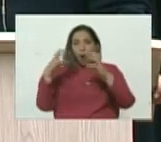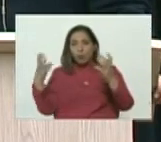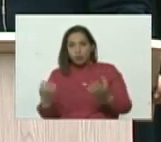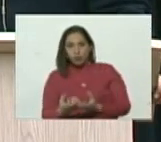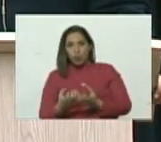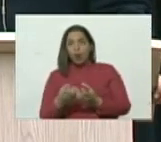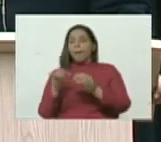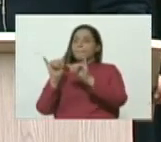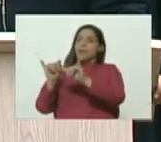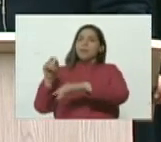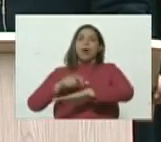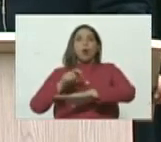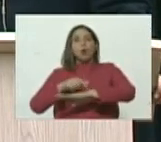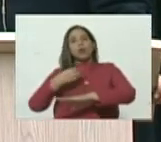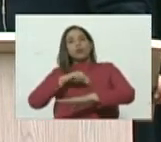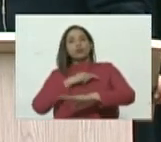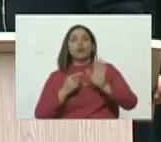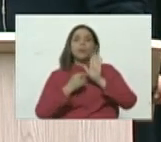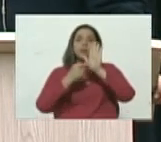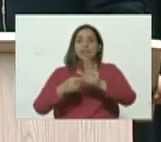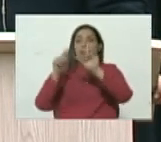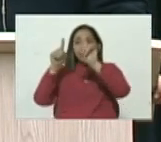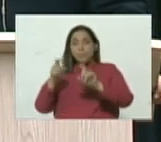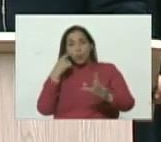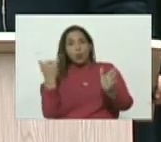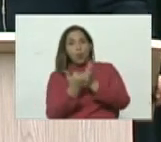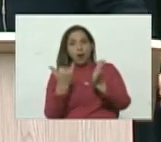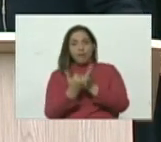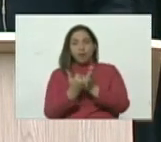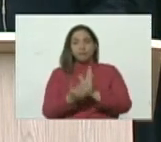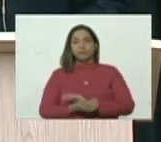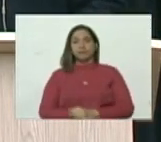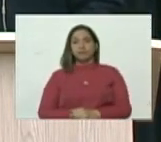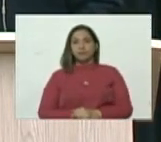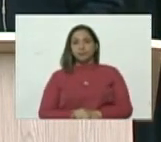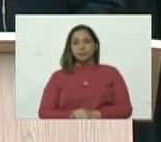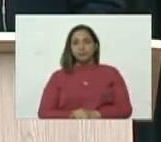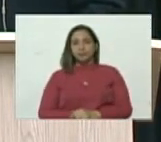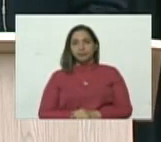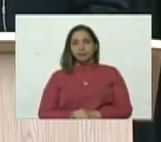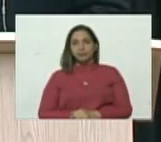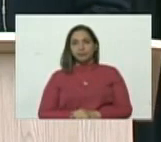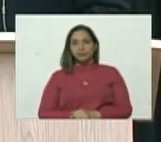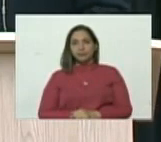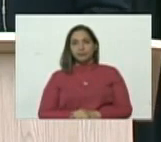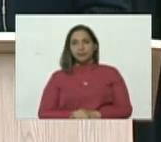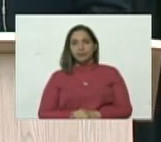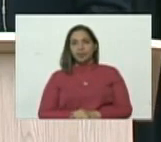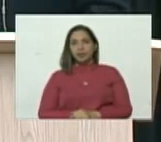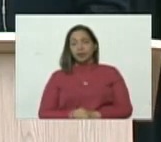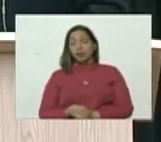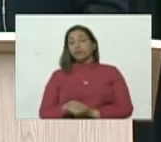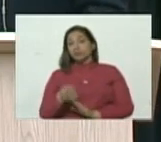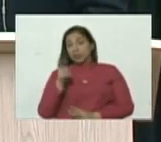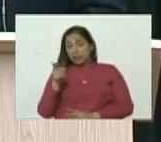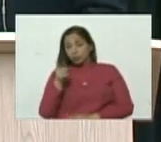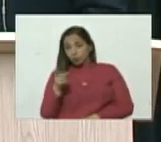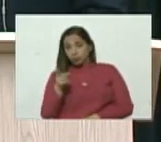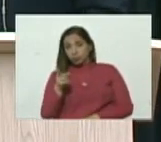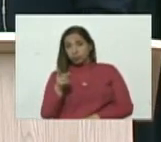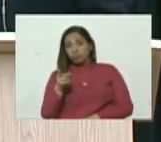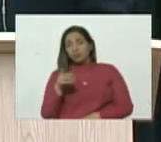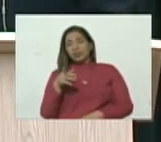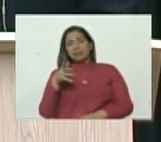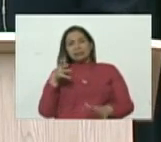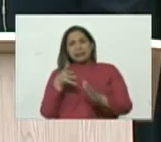a la misma hora que íbamos a presentar nosotros todas estas evidencias. ¿Cuál fue la consecuencia de las